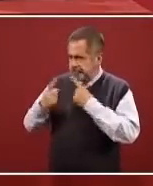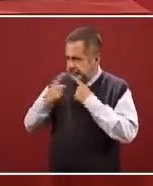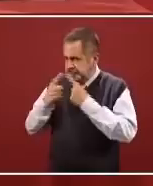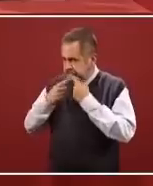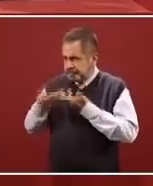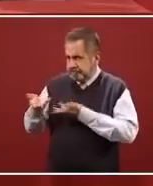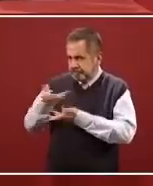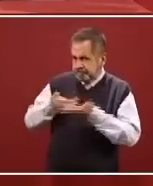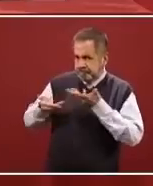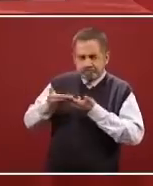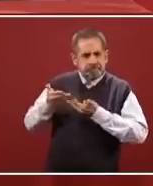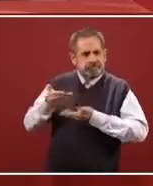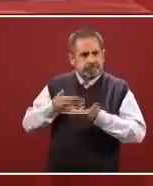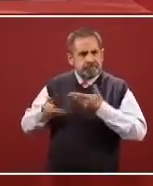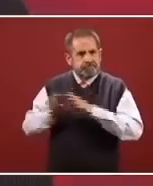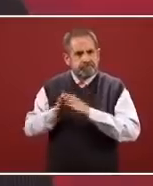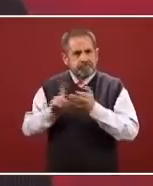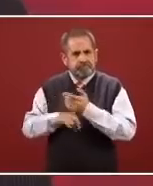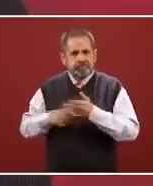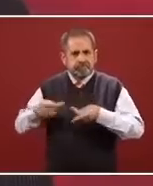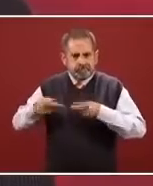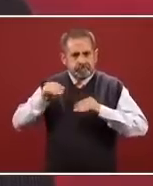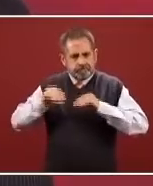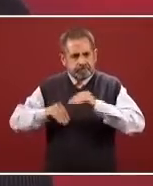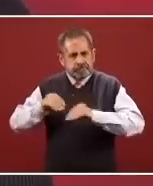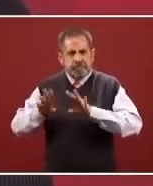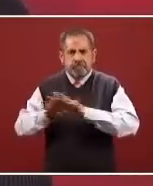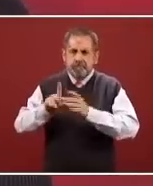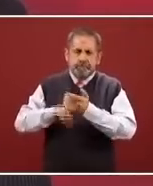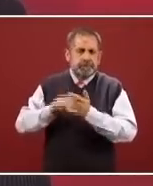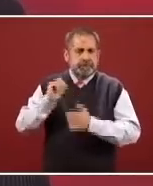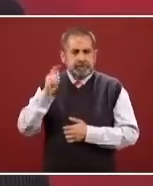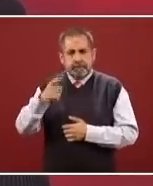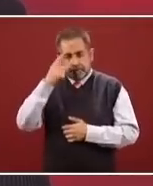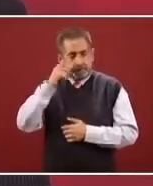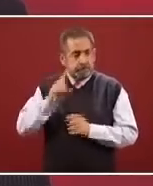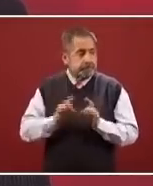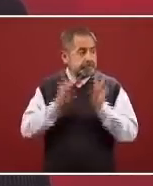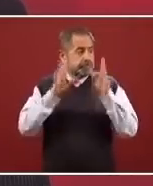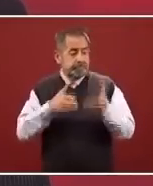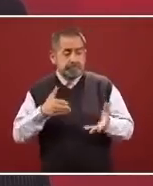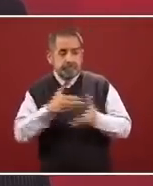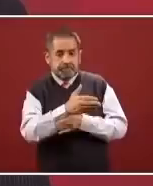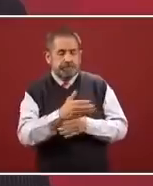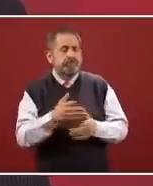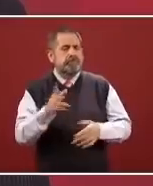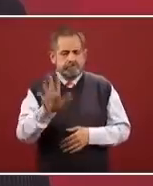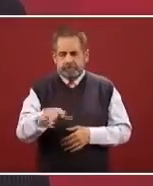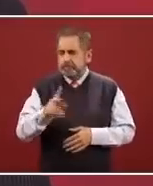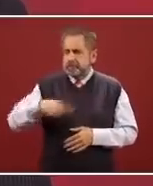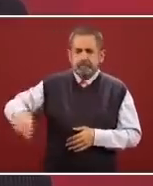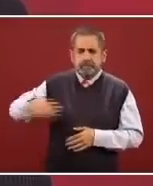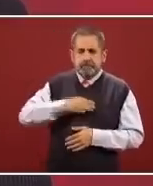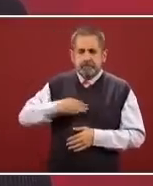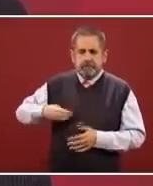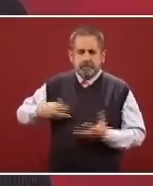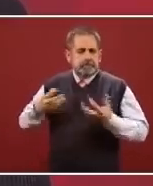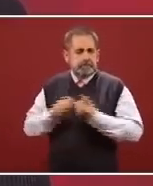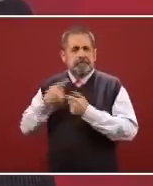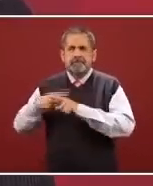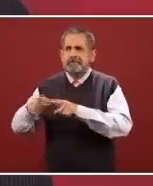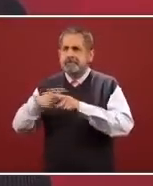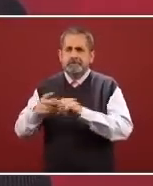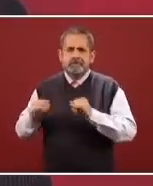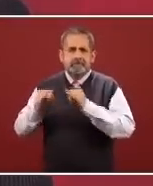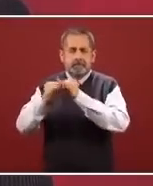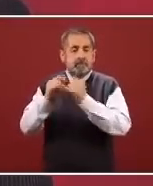realizando todos los trabajos de preparación primero y ahora ya de respuesta, estamos integrados con muchas dependencias.